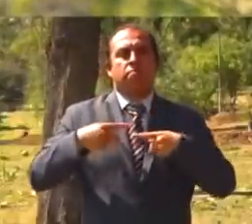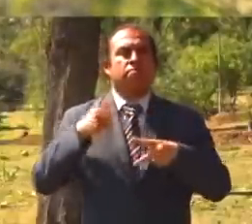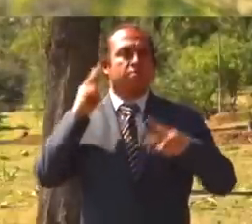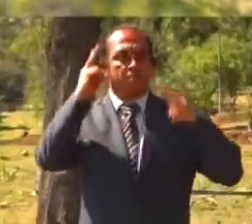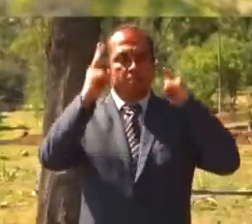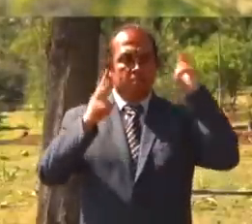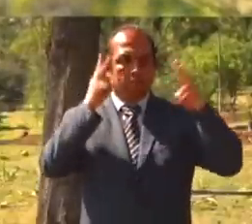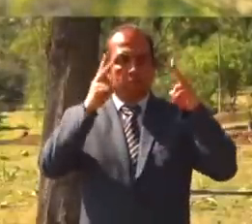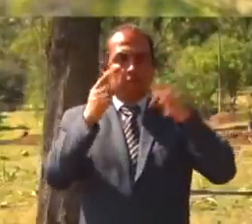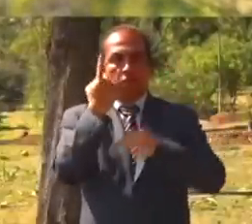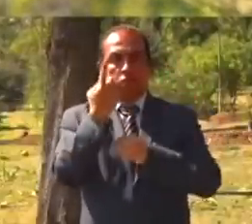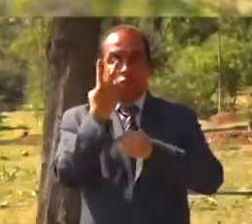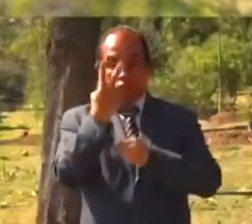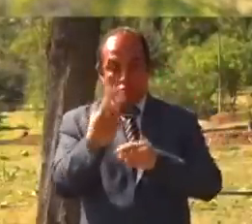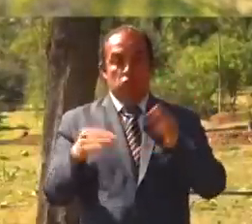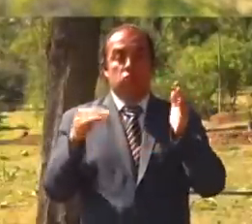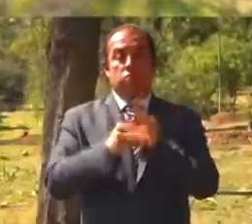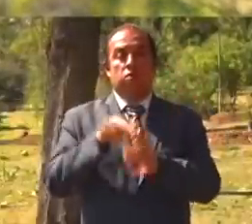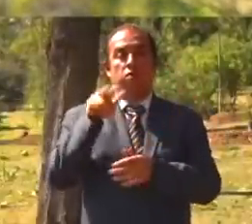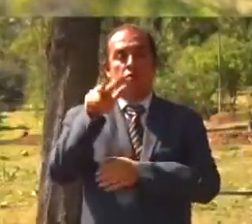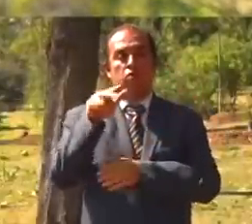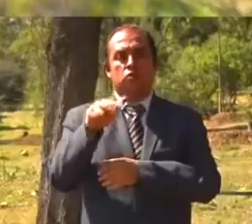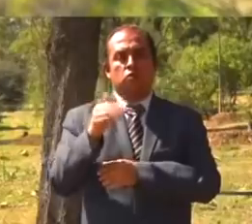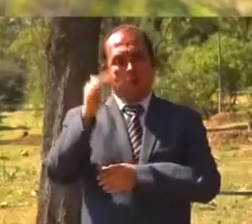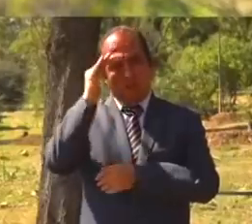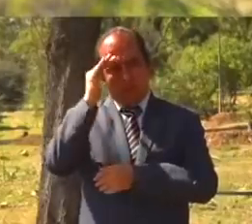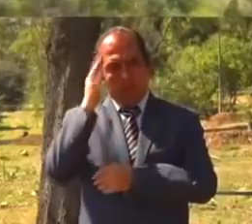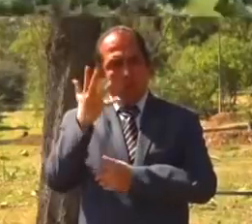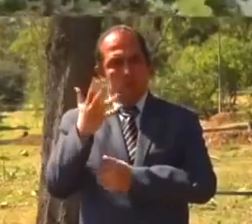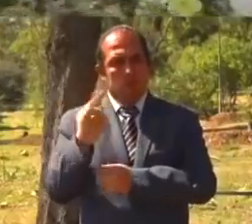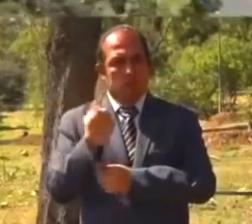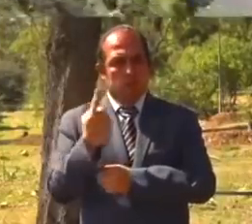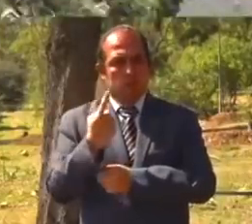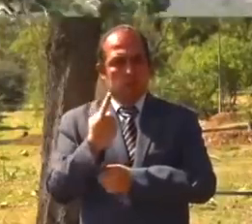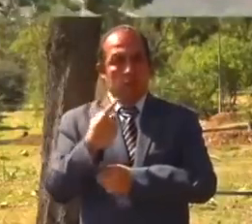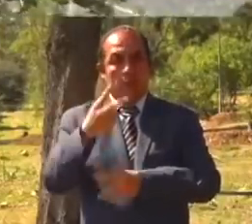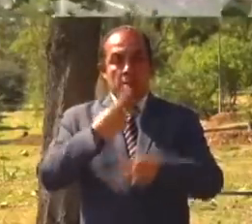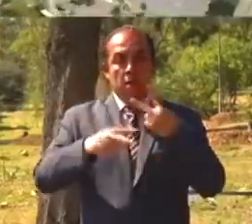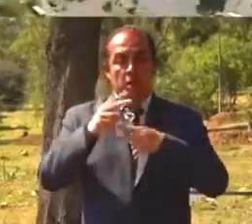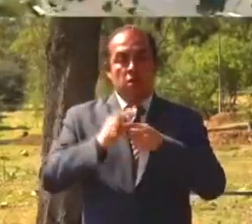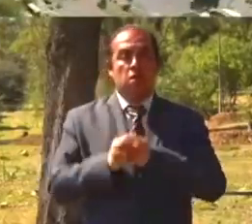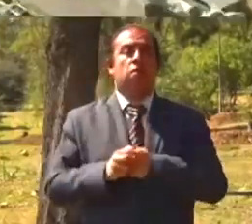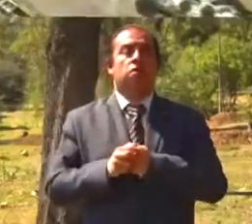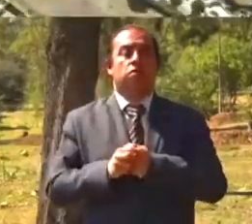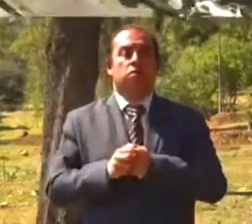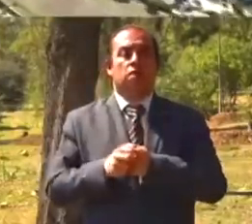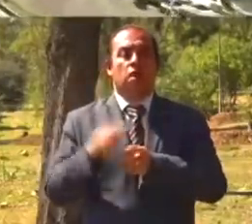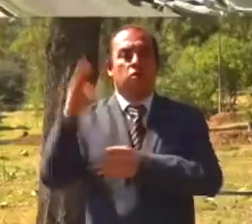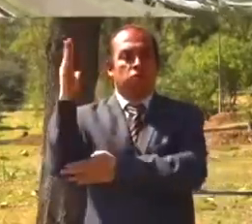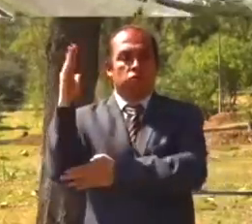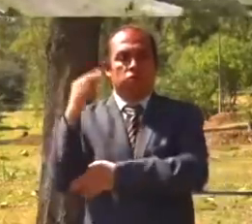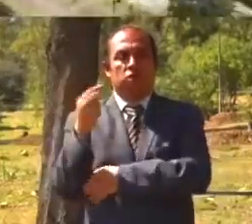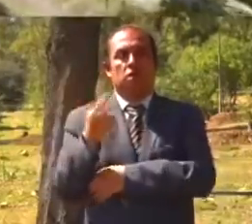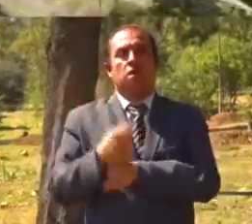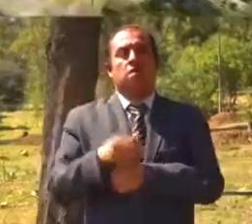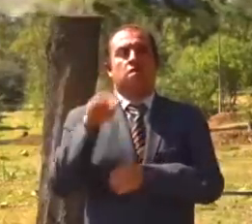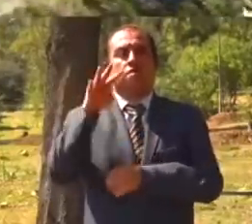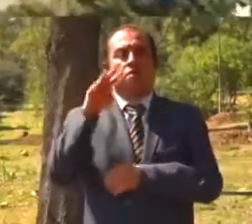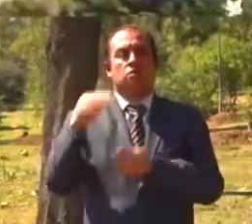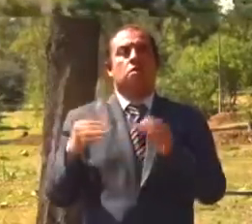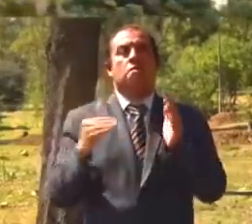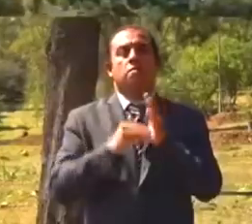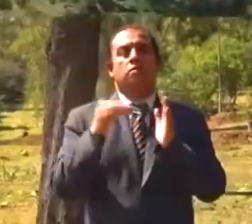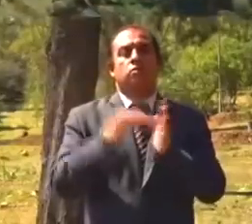el 2018 se estima que asistieron al bosque alrededor de 19 millones y en el